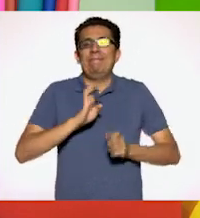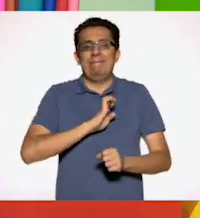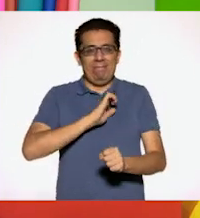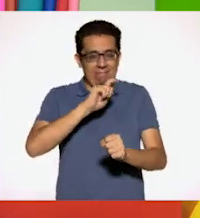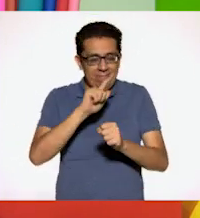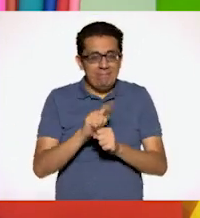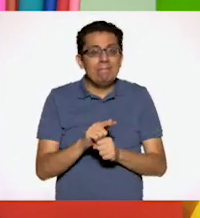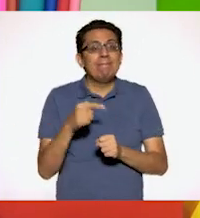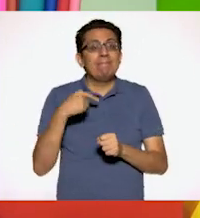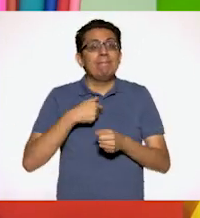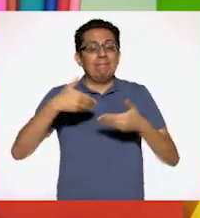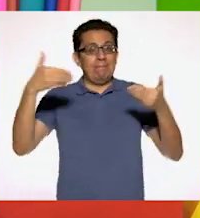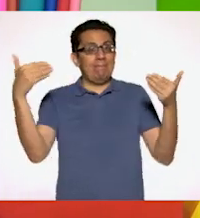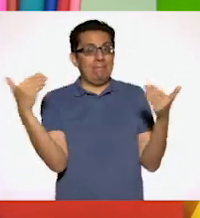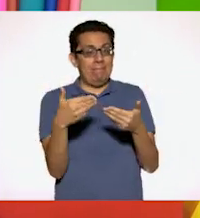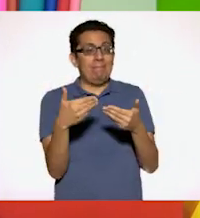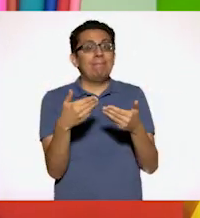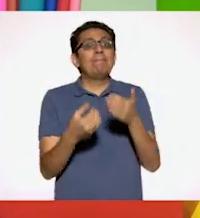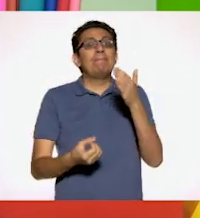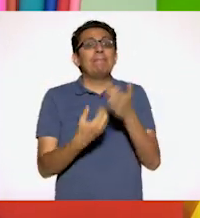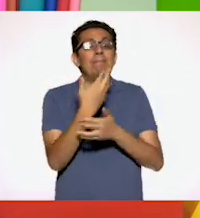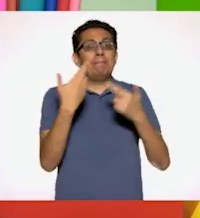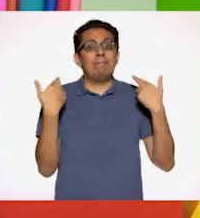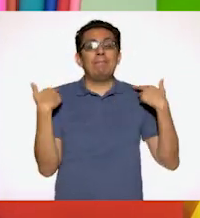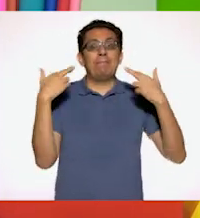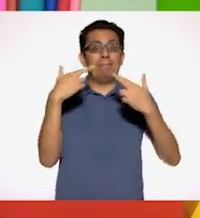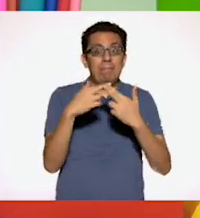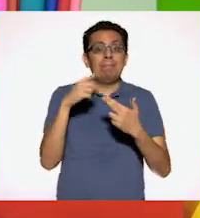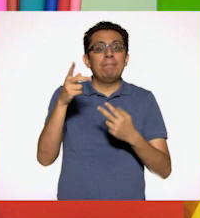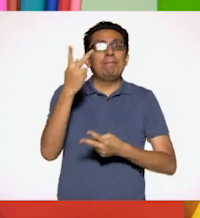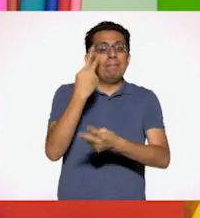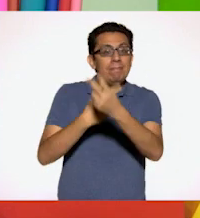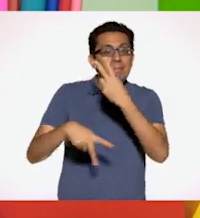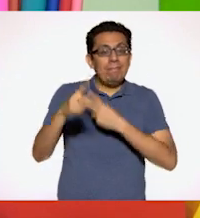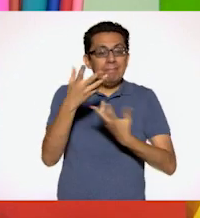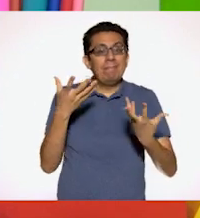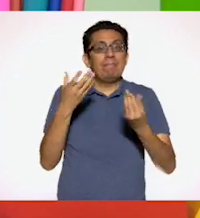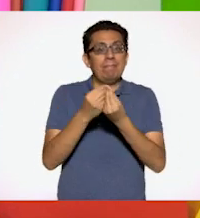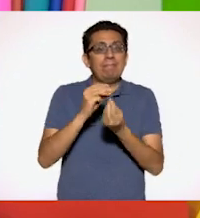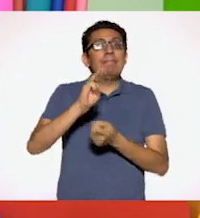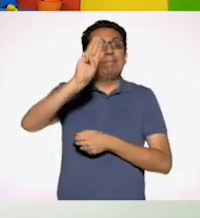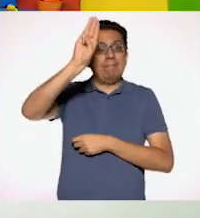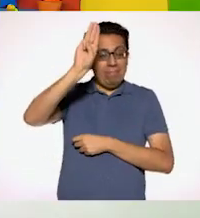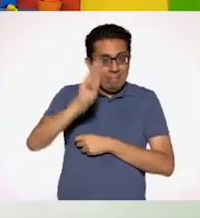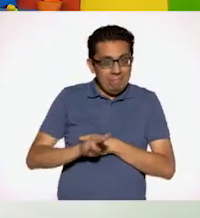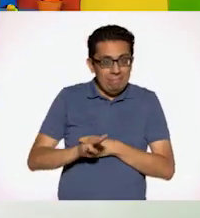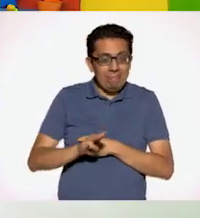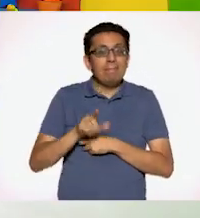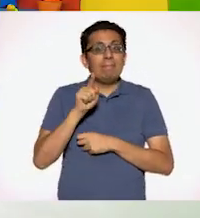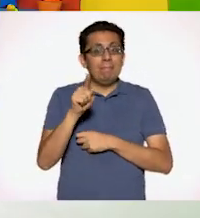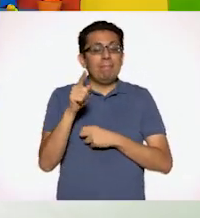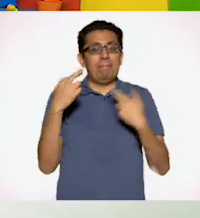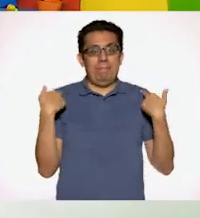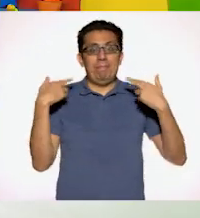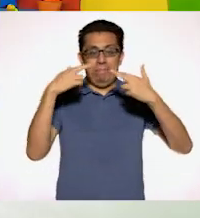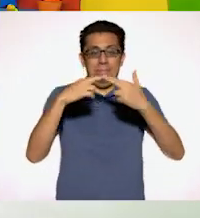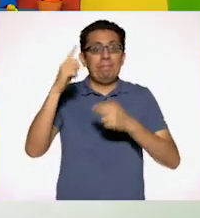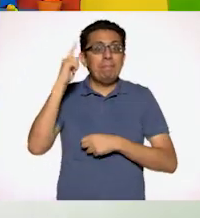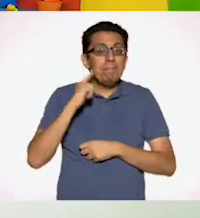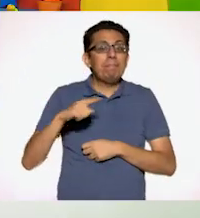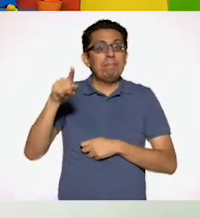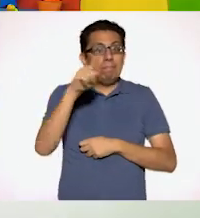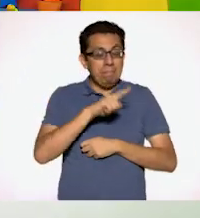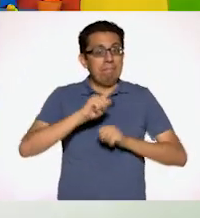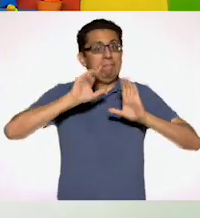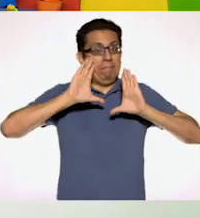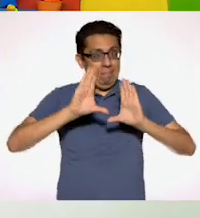especial. Les voy a presentar a una nueva maestra que estará con nosotros todos los miércoles. Esta maestra va a darnos